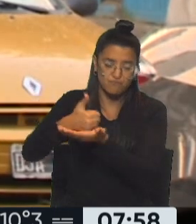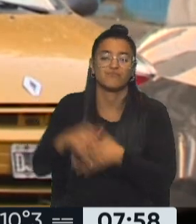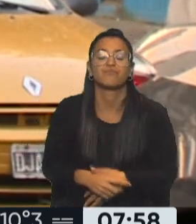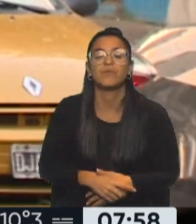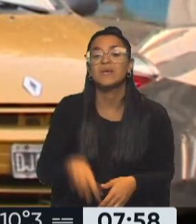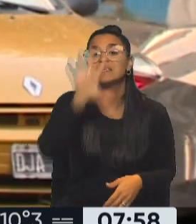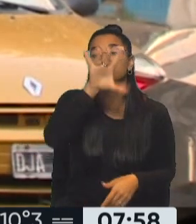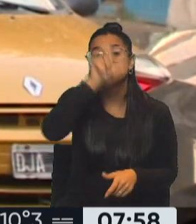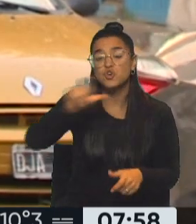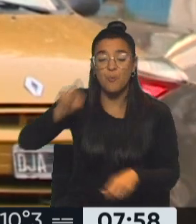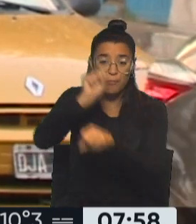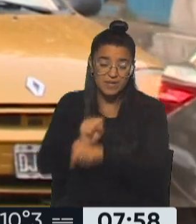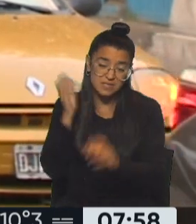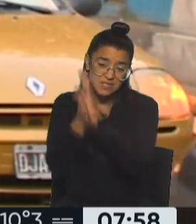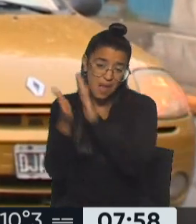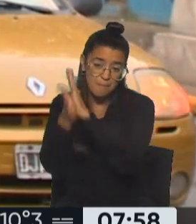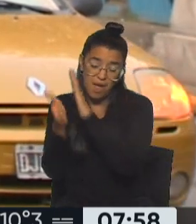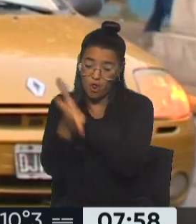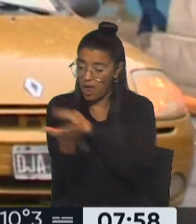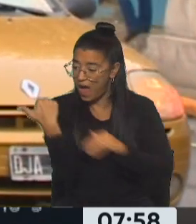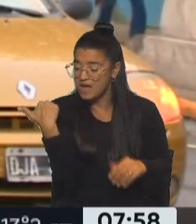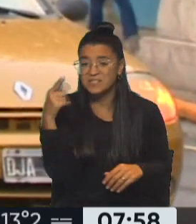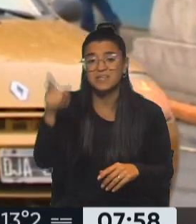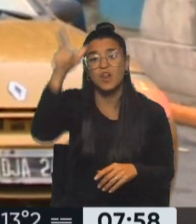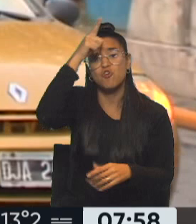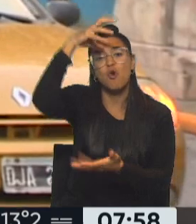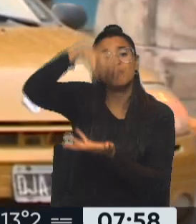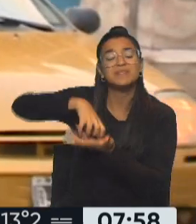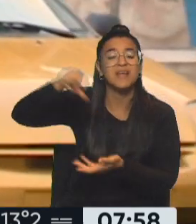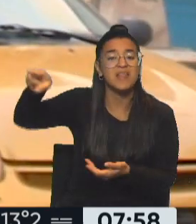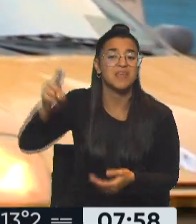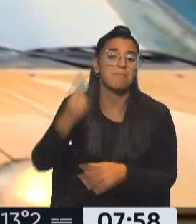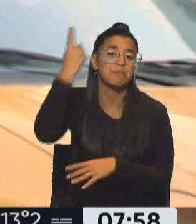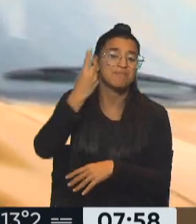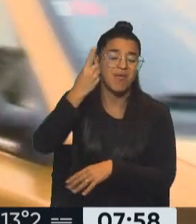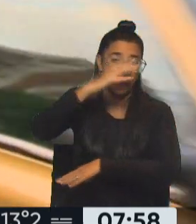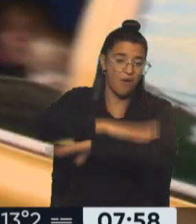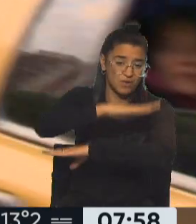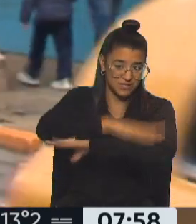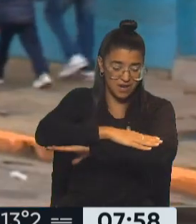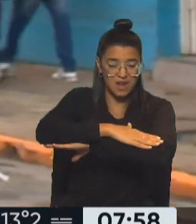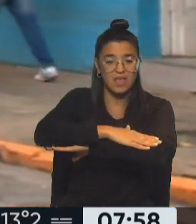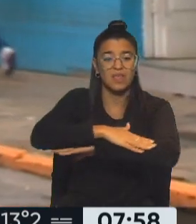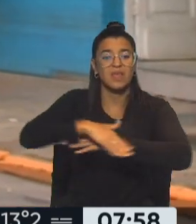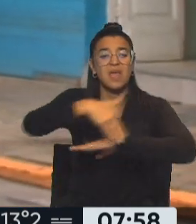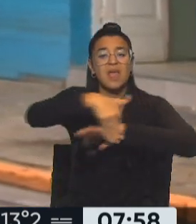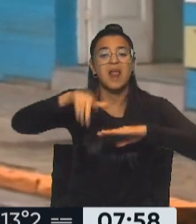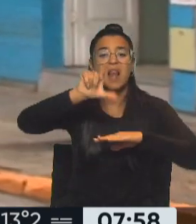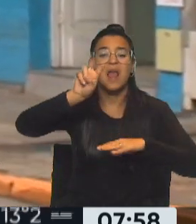Cinco presos se escaparon ayer de esta comisaría primera de Avellaneda, ubicada en la